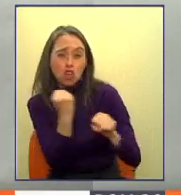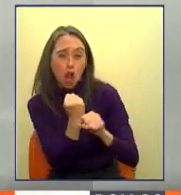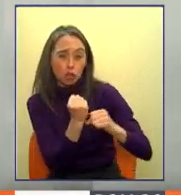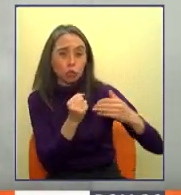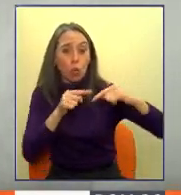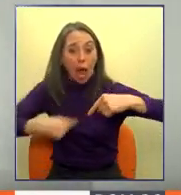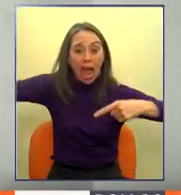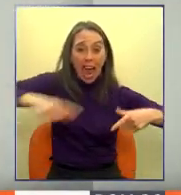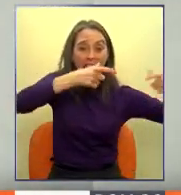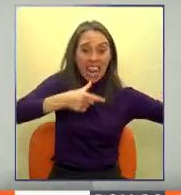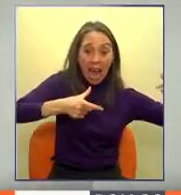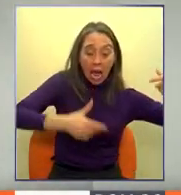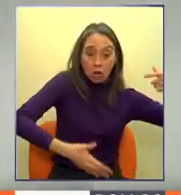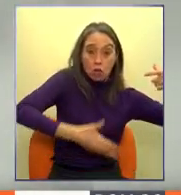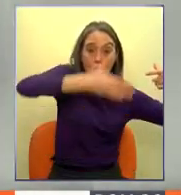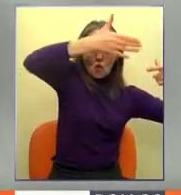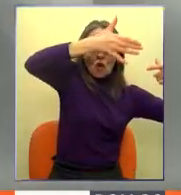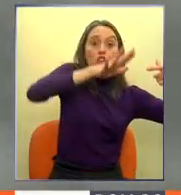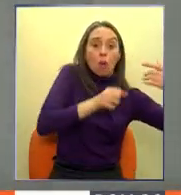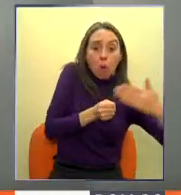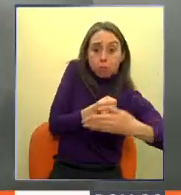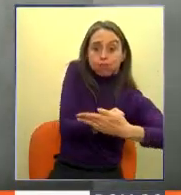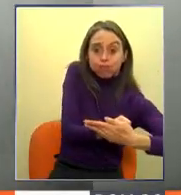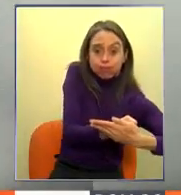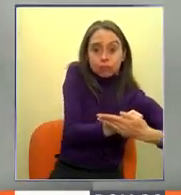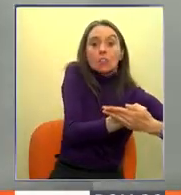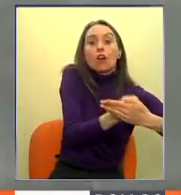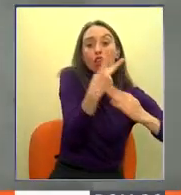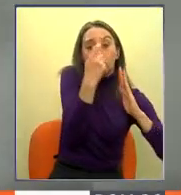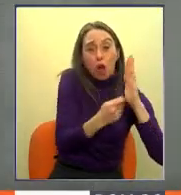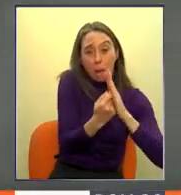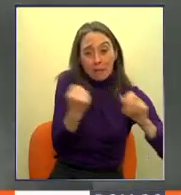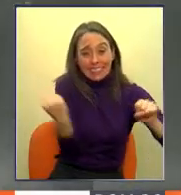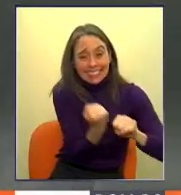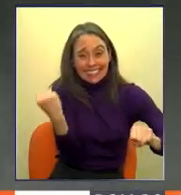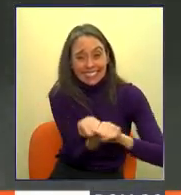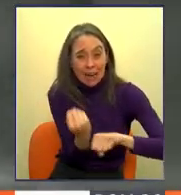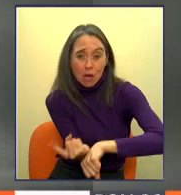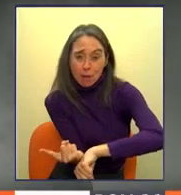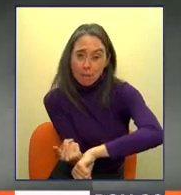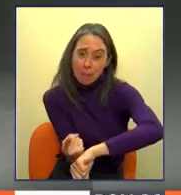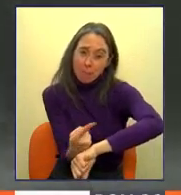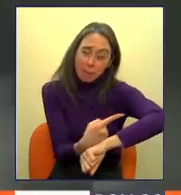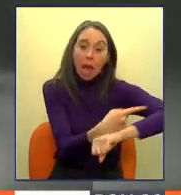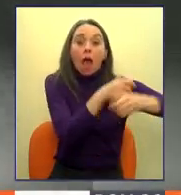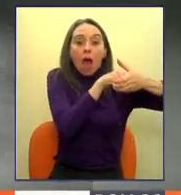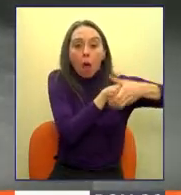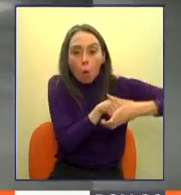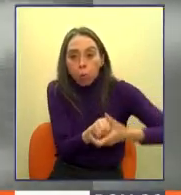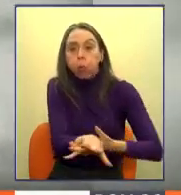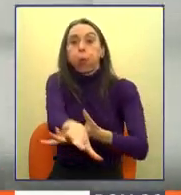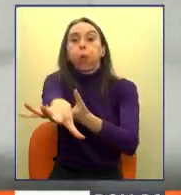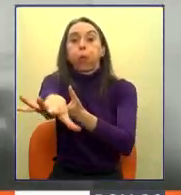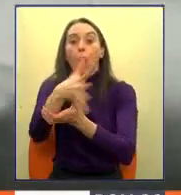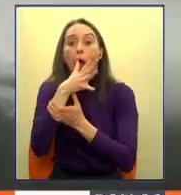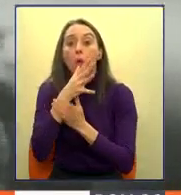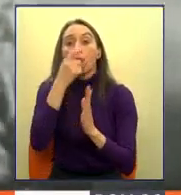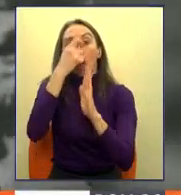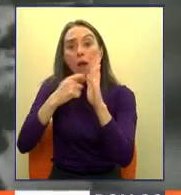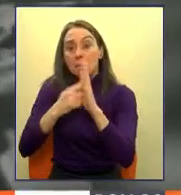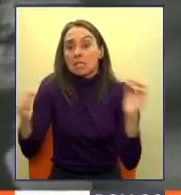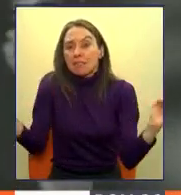Riñihue comenzó a ser desaguado luego de dos meses de intenso trabajo contra el tiempo y enfrentando el crudo invierno del sur de